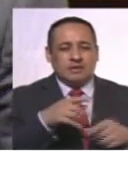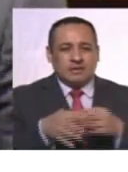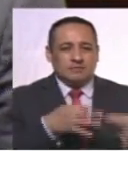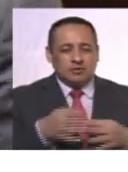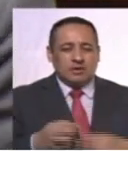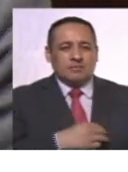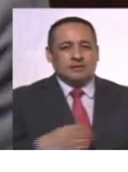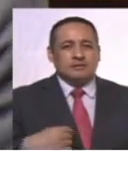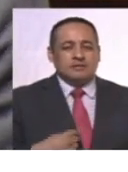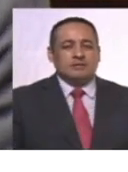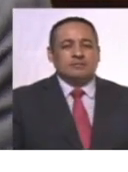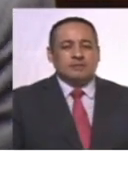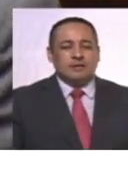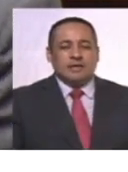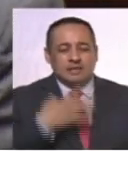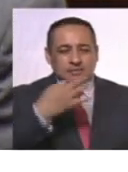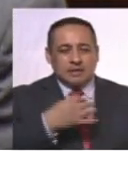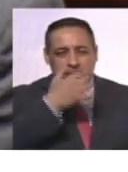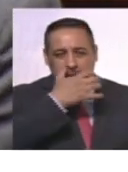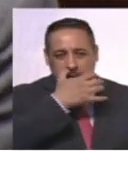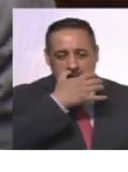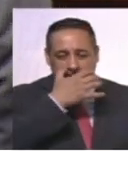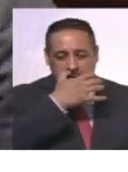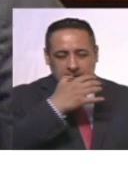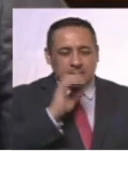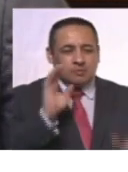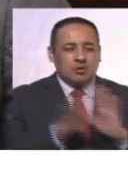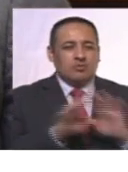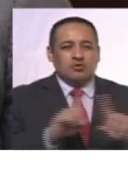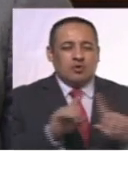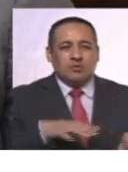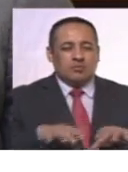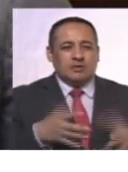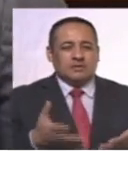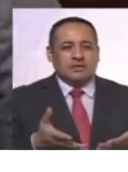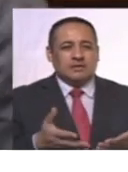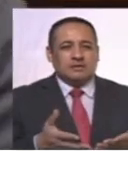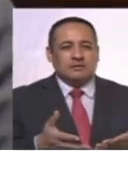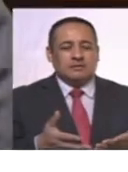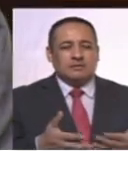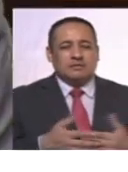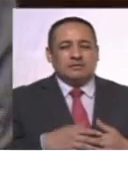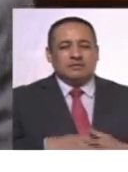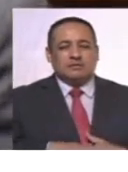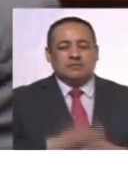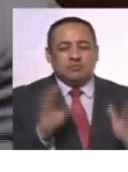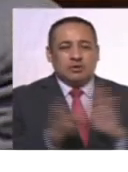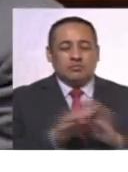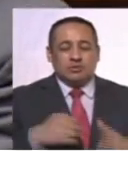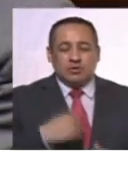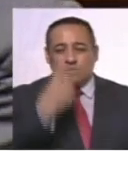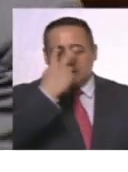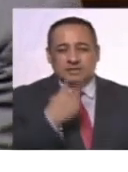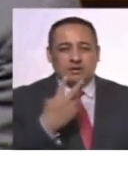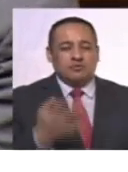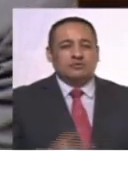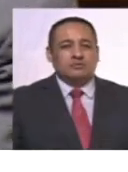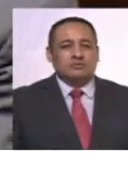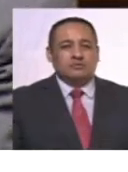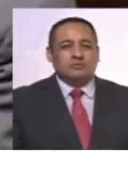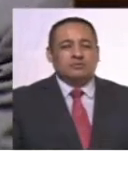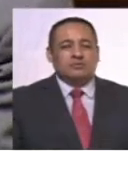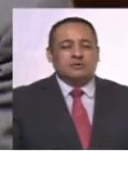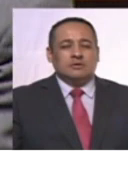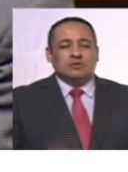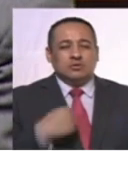ministra, es verdad y no podemos ser también ciegos, ¿no?